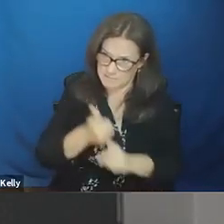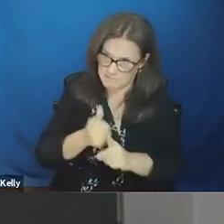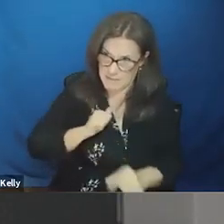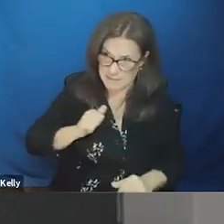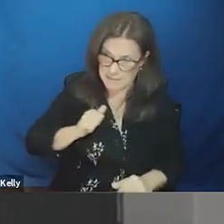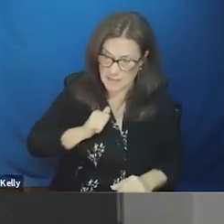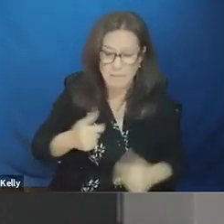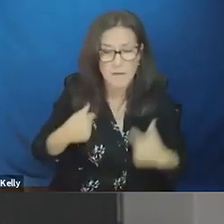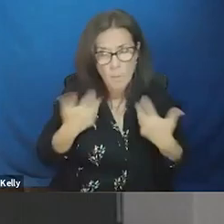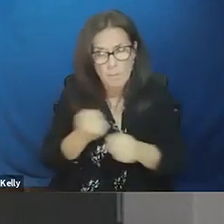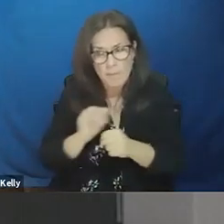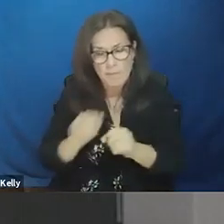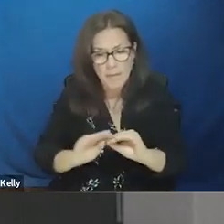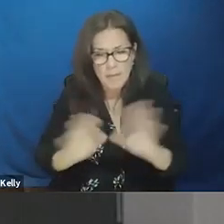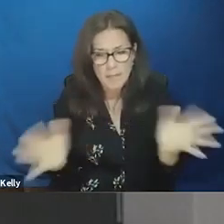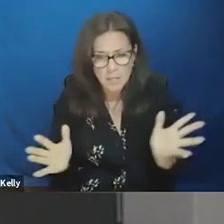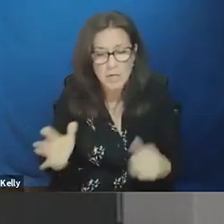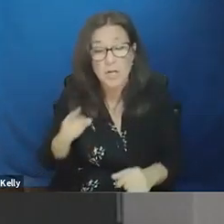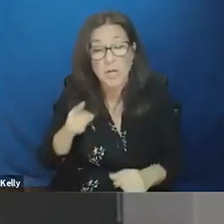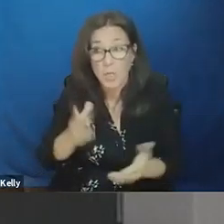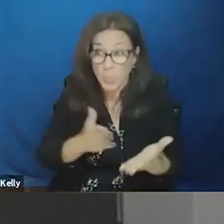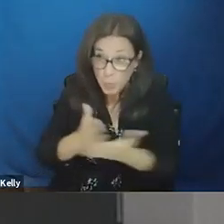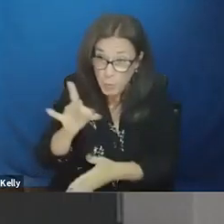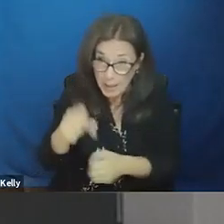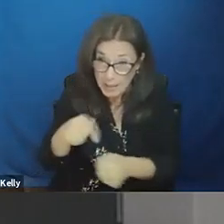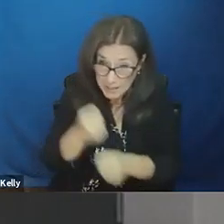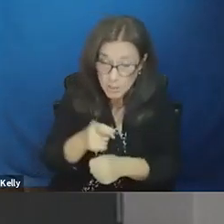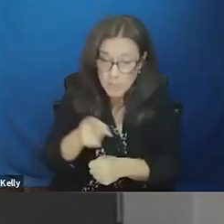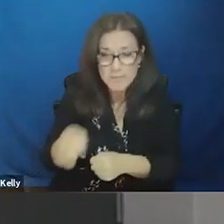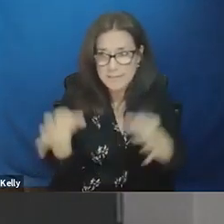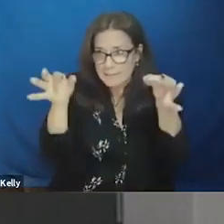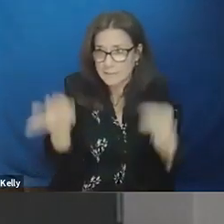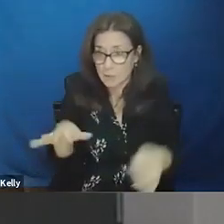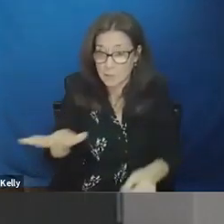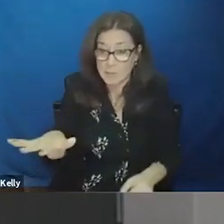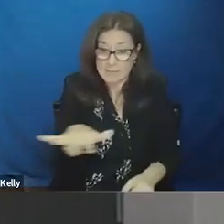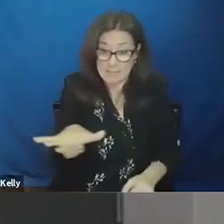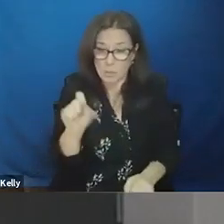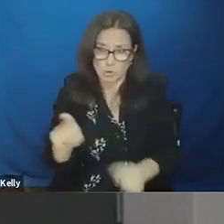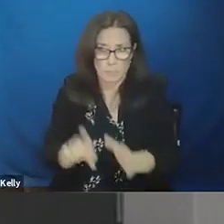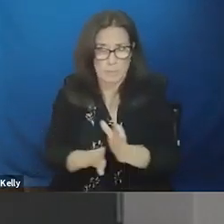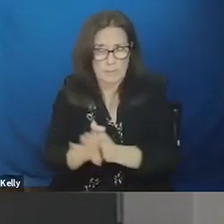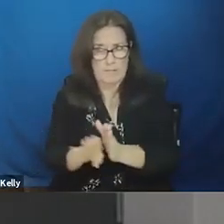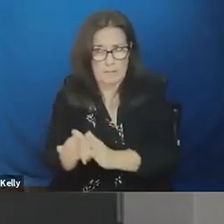ambientalista quería dejar claro eso que esto fue un proceso de ocho años